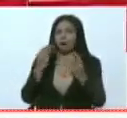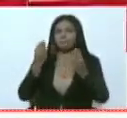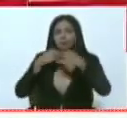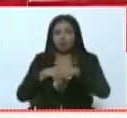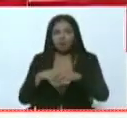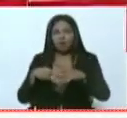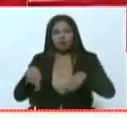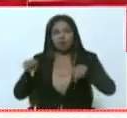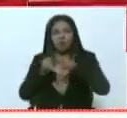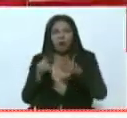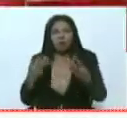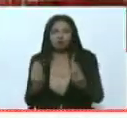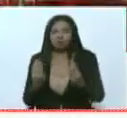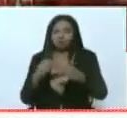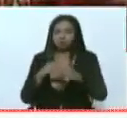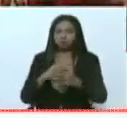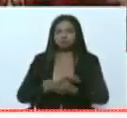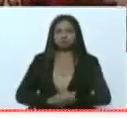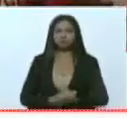conversar.